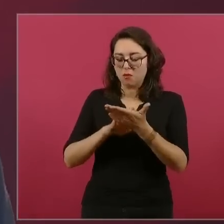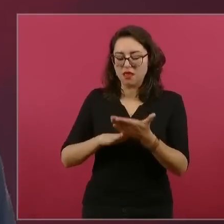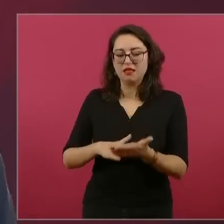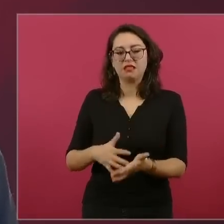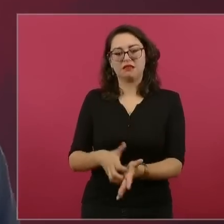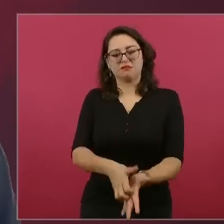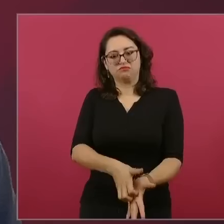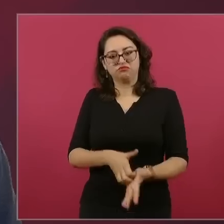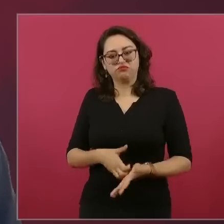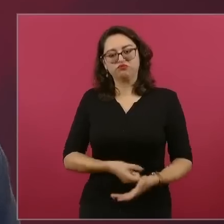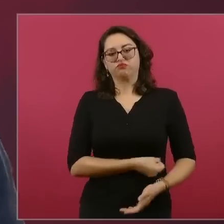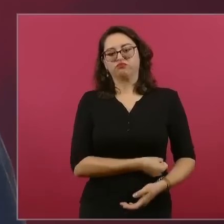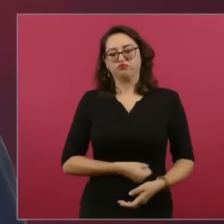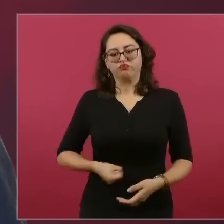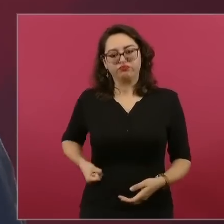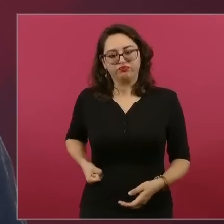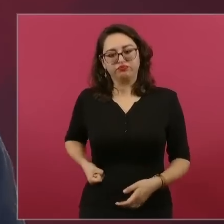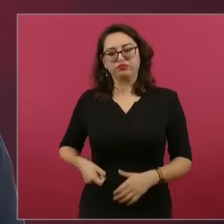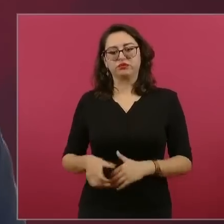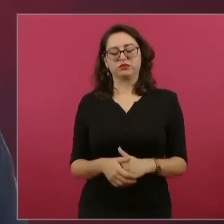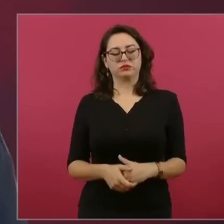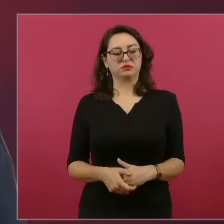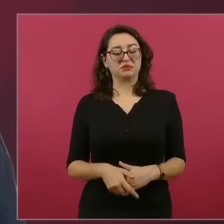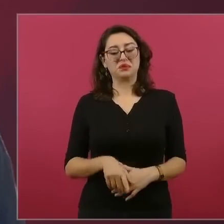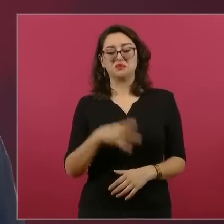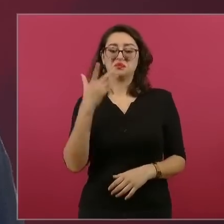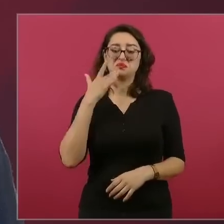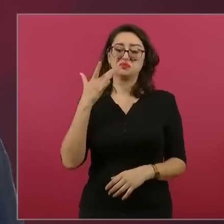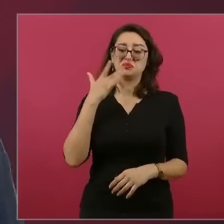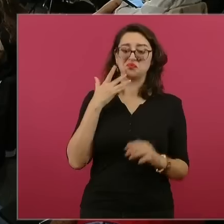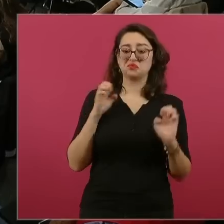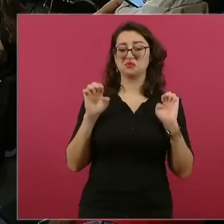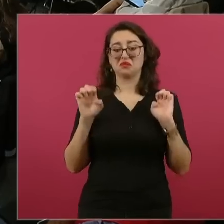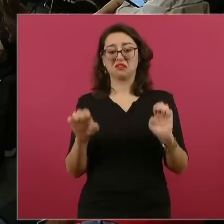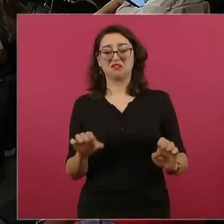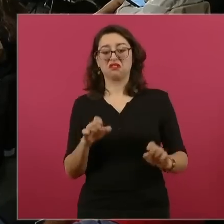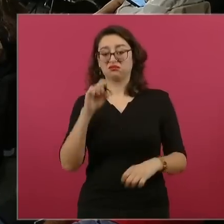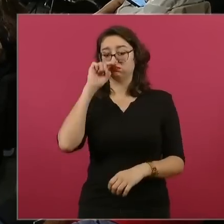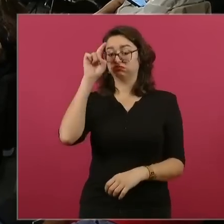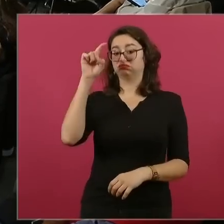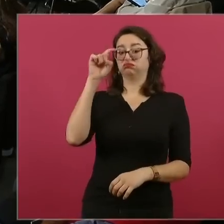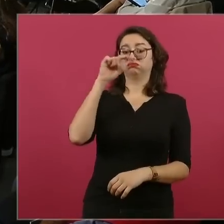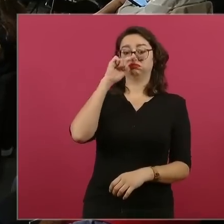corruptos, de los traficantes de influencia.